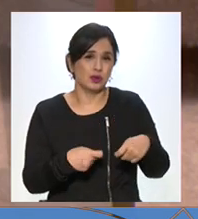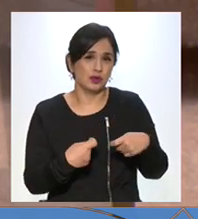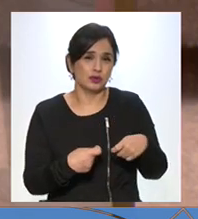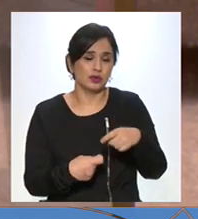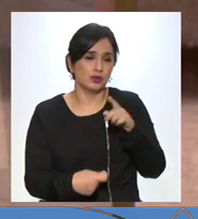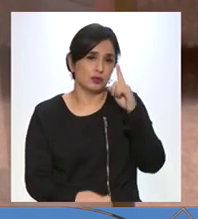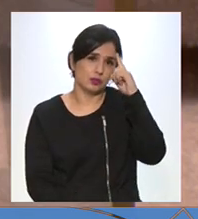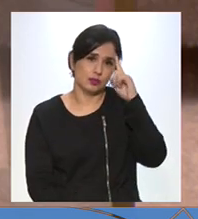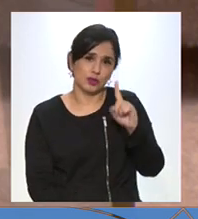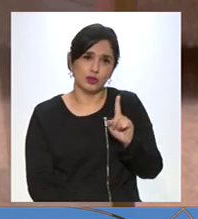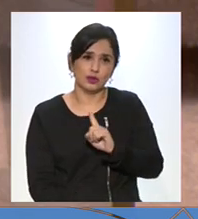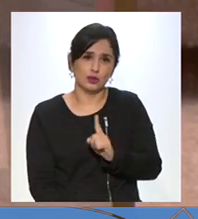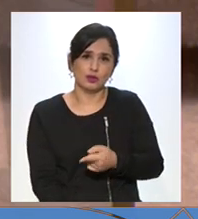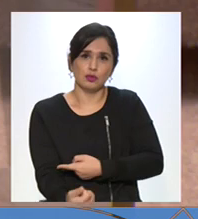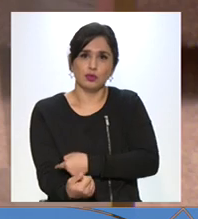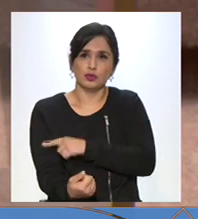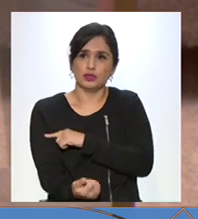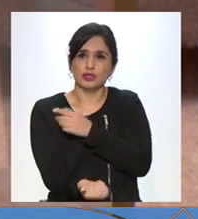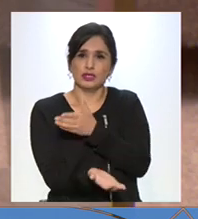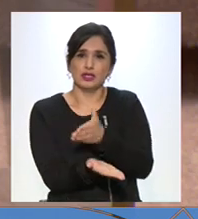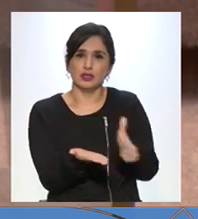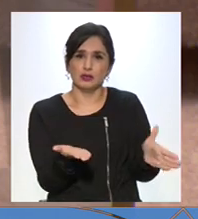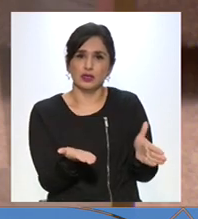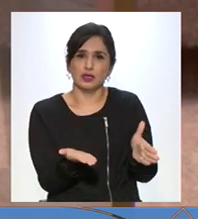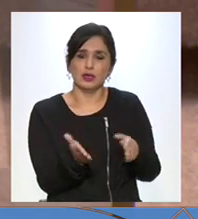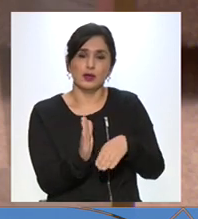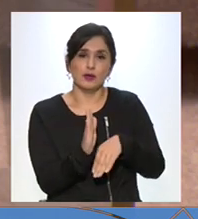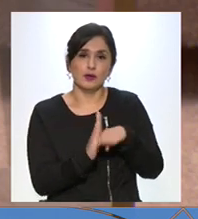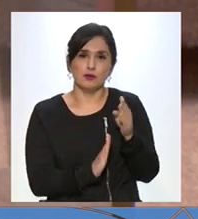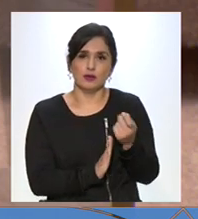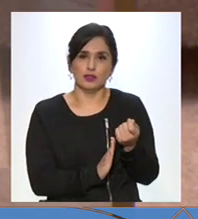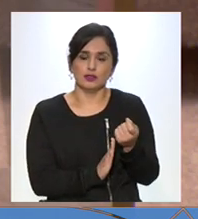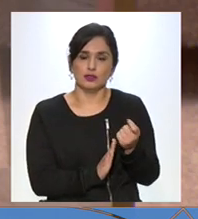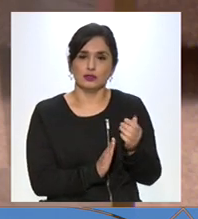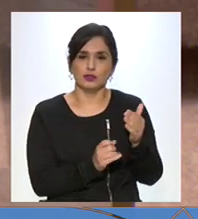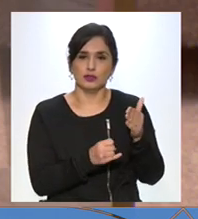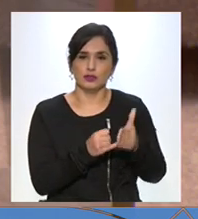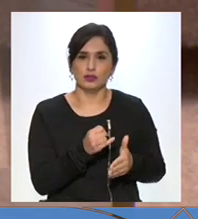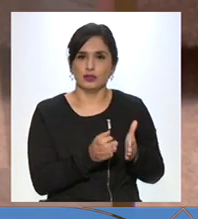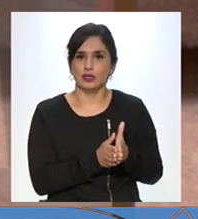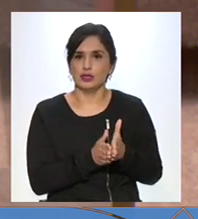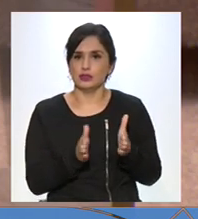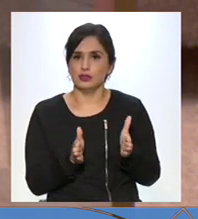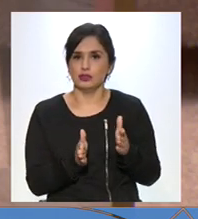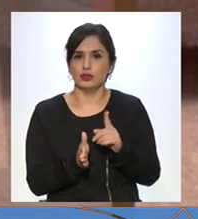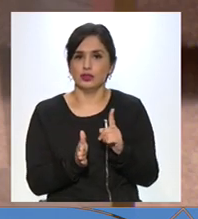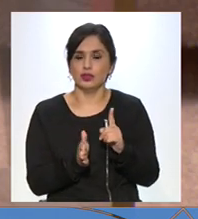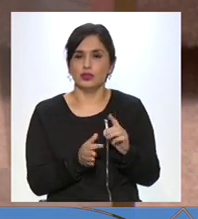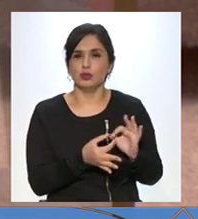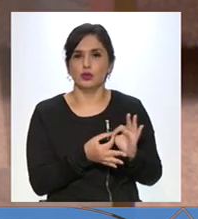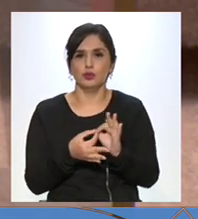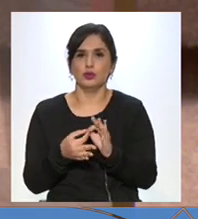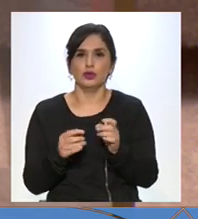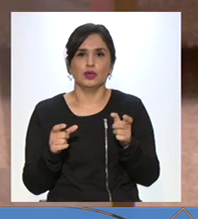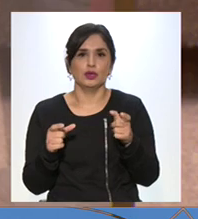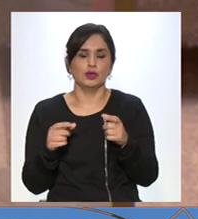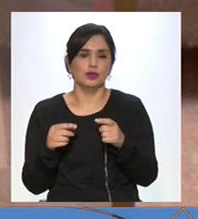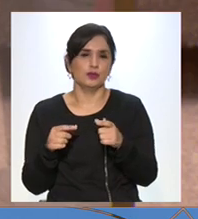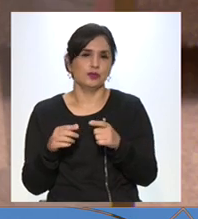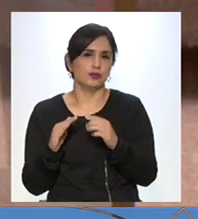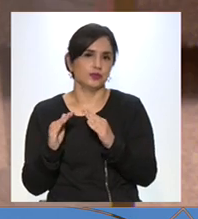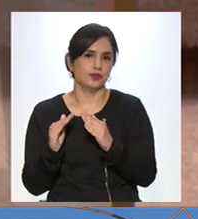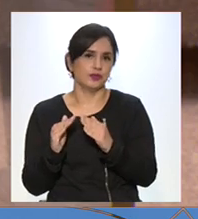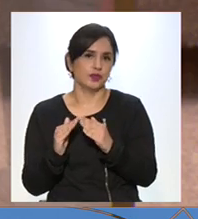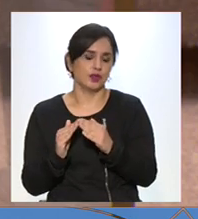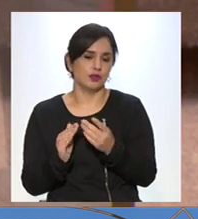tiene la potencialidad de eliminar las presiones inflacionarias que son transitorias y sin causa monetaria. Y hay un argumento que creo